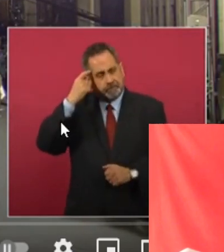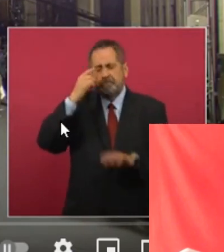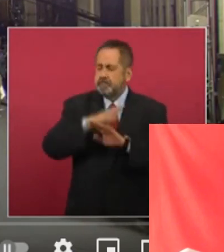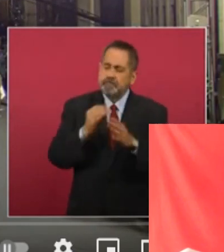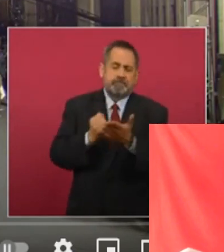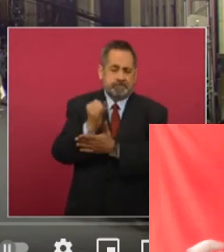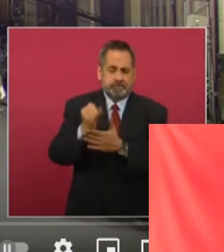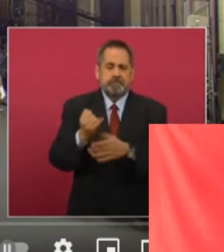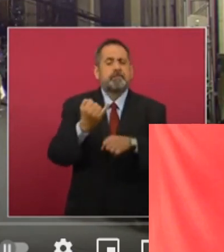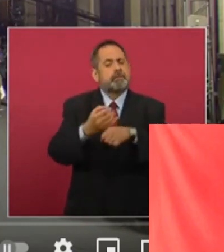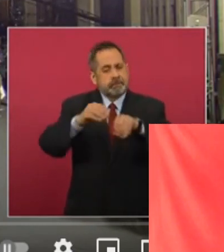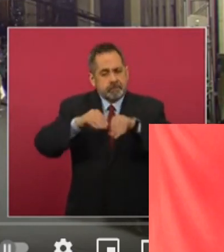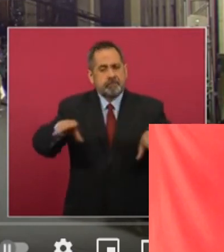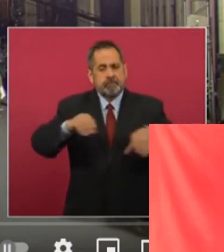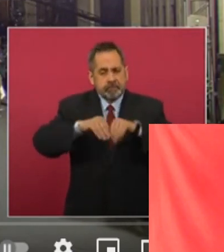es